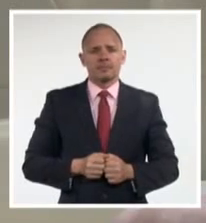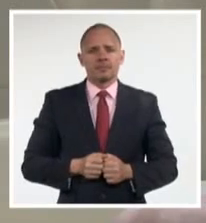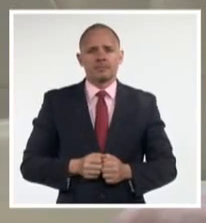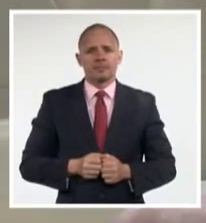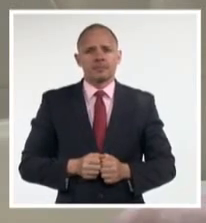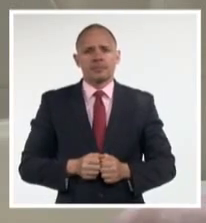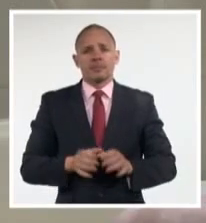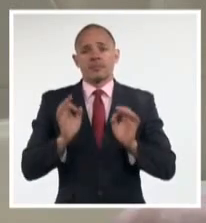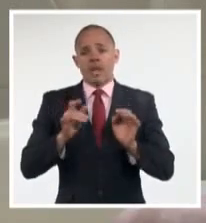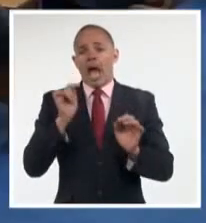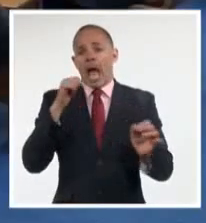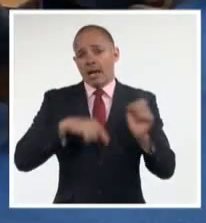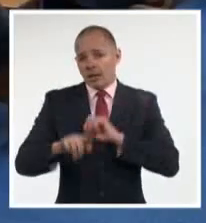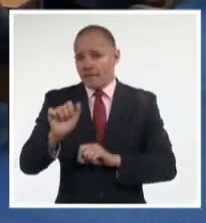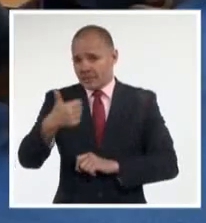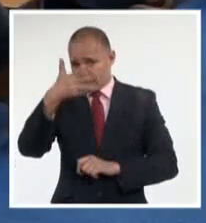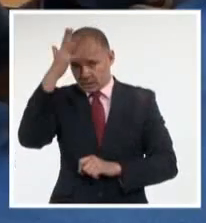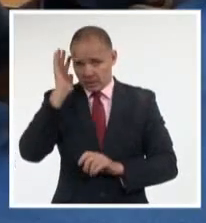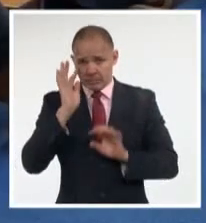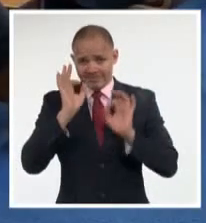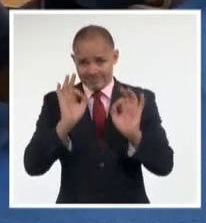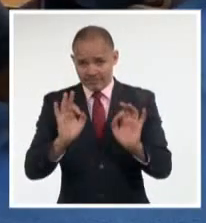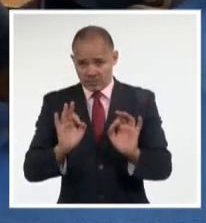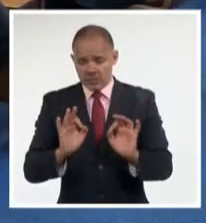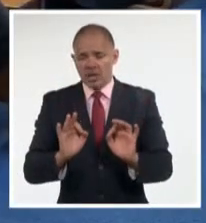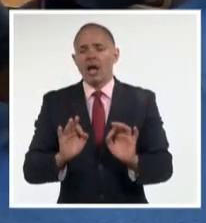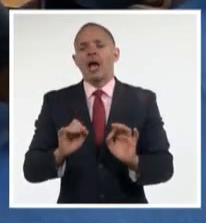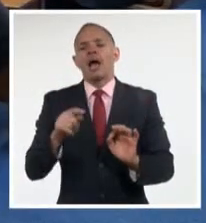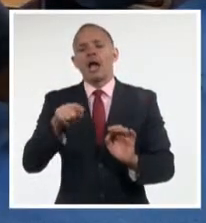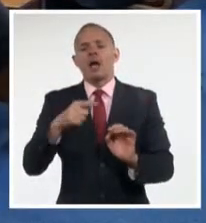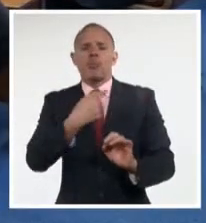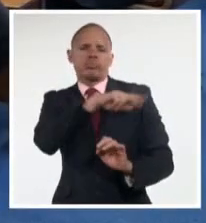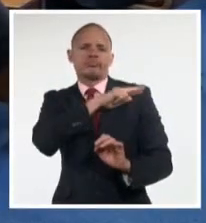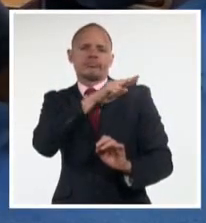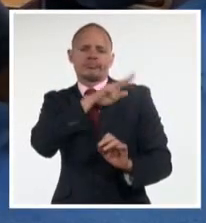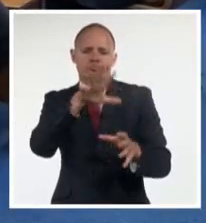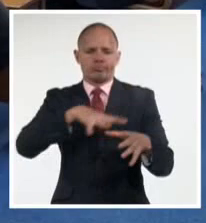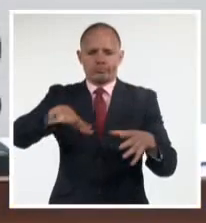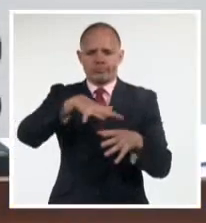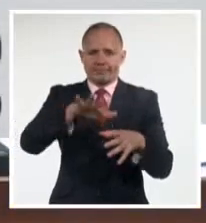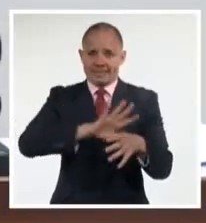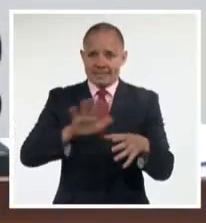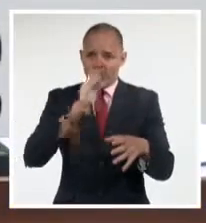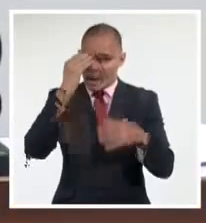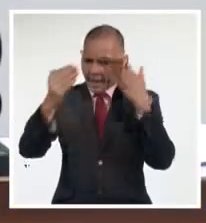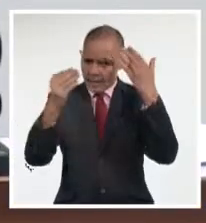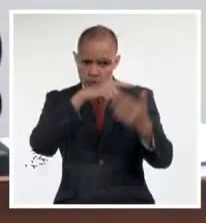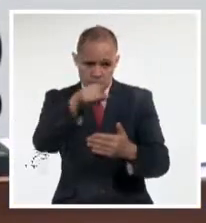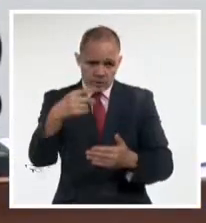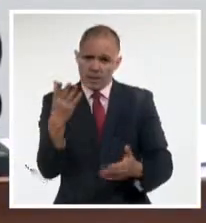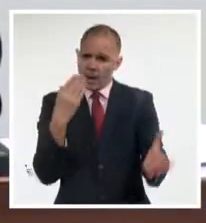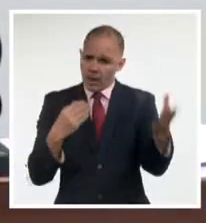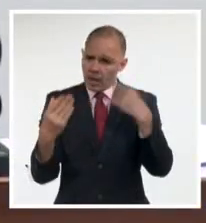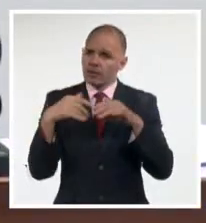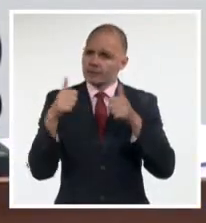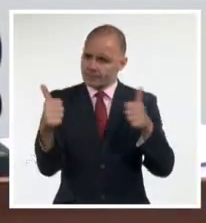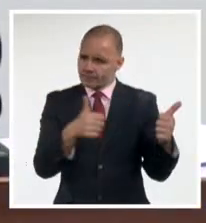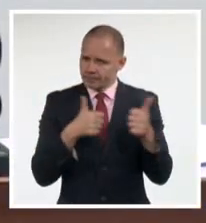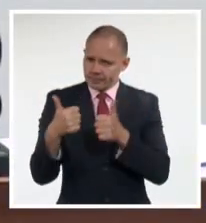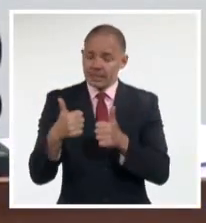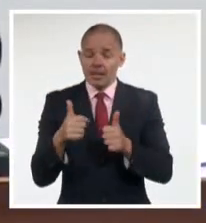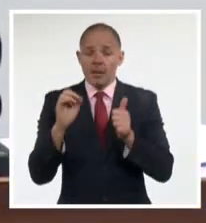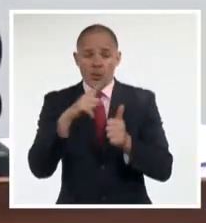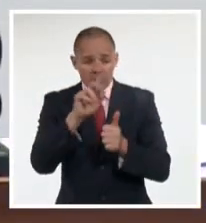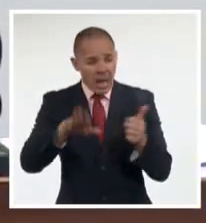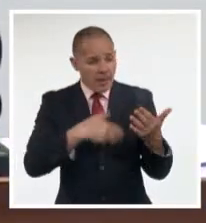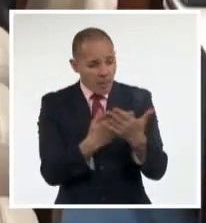el presidente de la República y máxima autoridad del Consejo Nacional de Innovación agradeció a los expertos y les expresó que todas sus